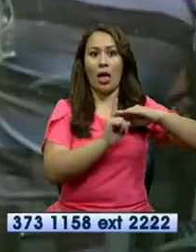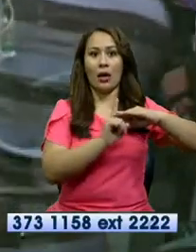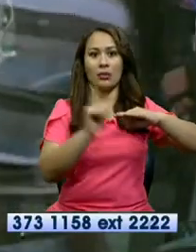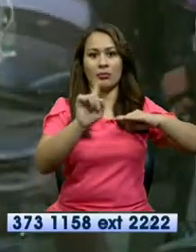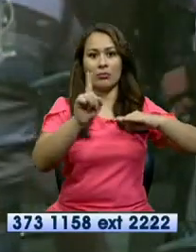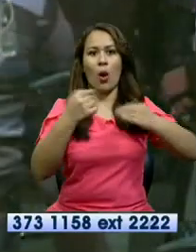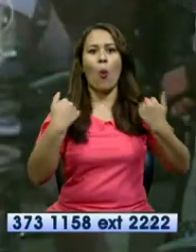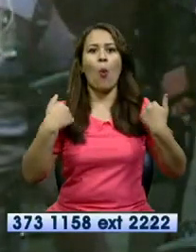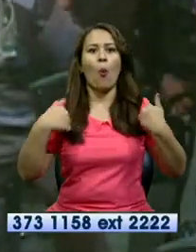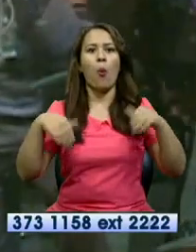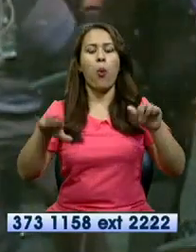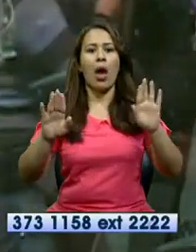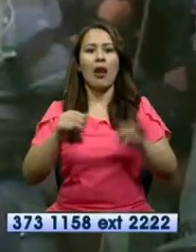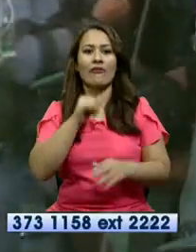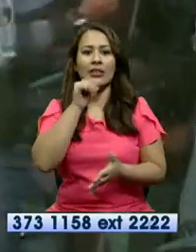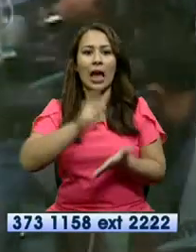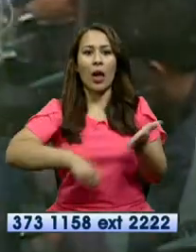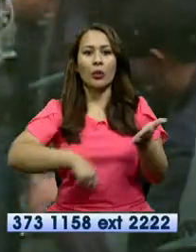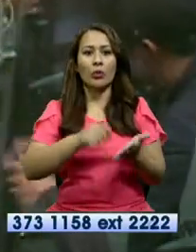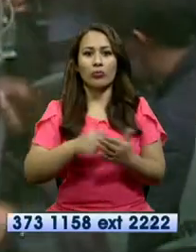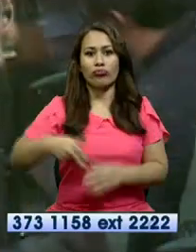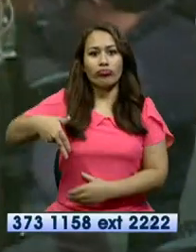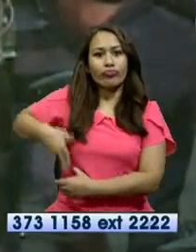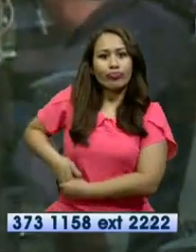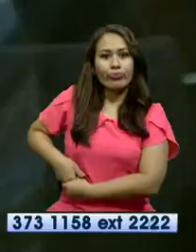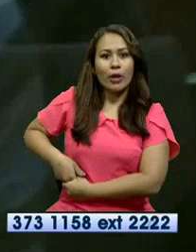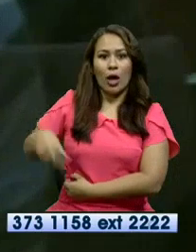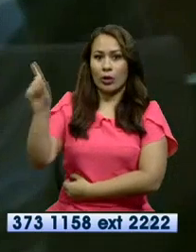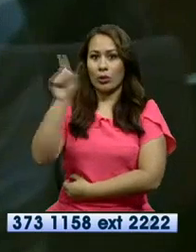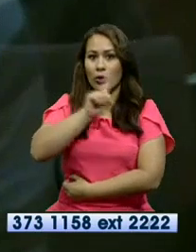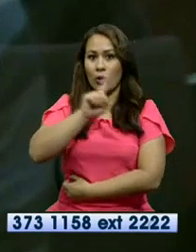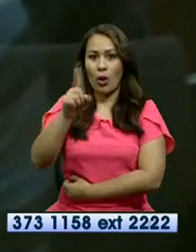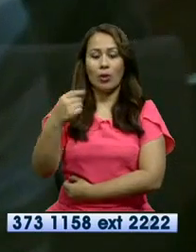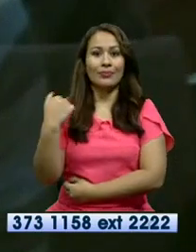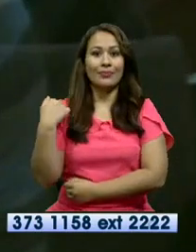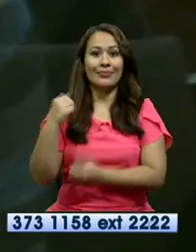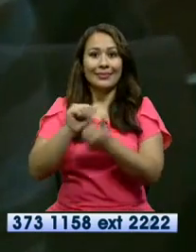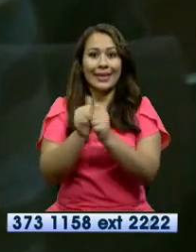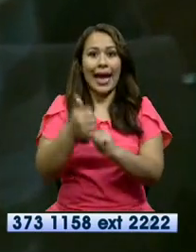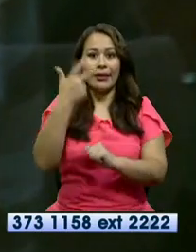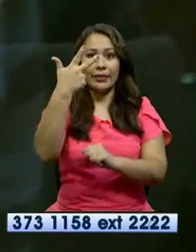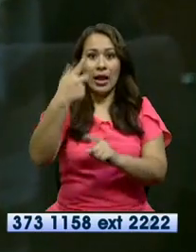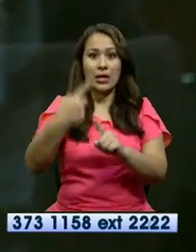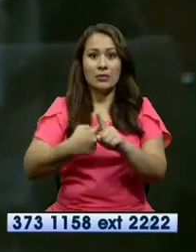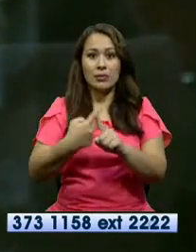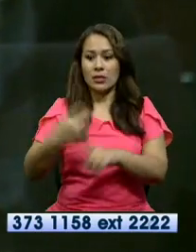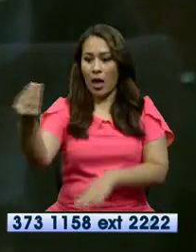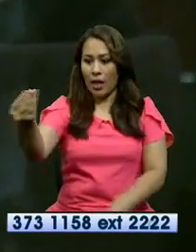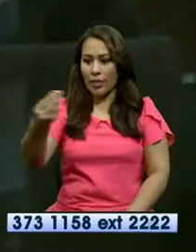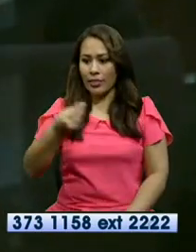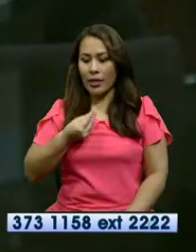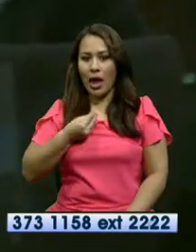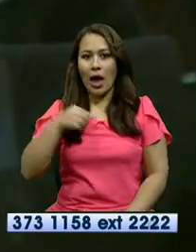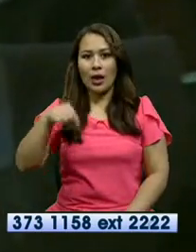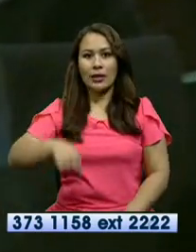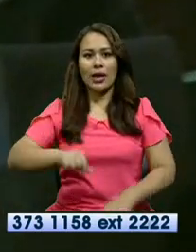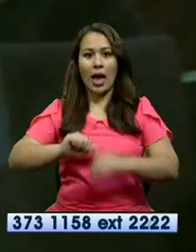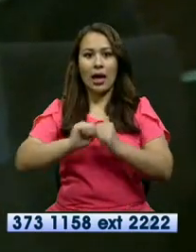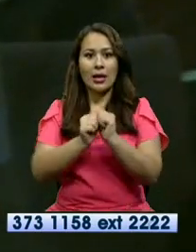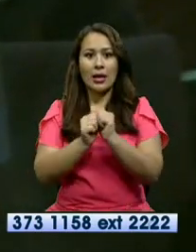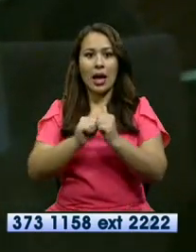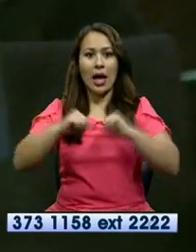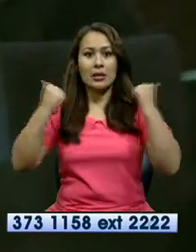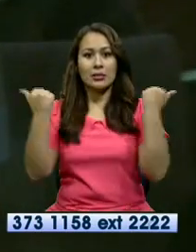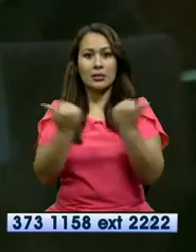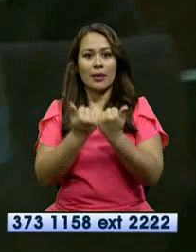y sin ningún tipo de autorización portar un arma. No, trimestralmente van a tener que presentarse a la Asamblea Nacional. Van